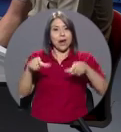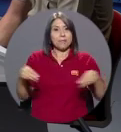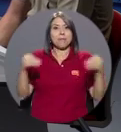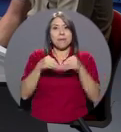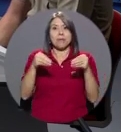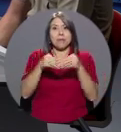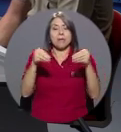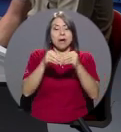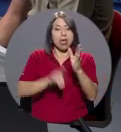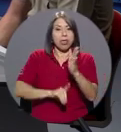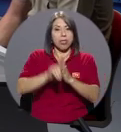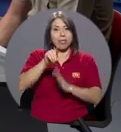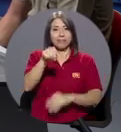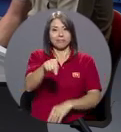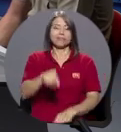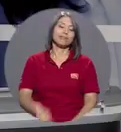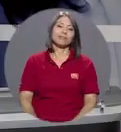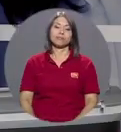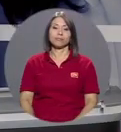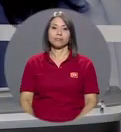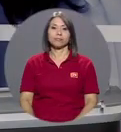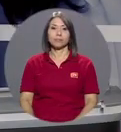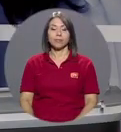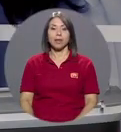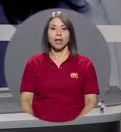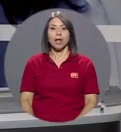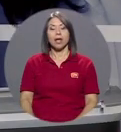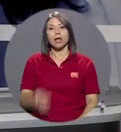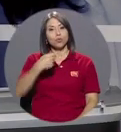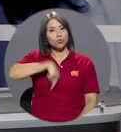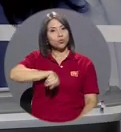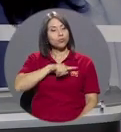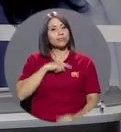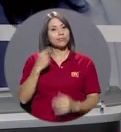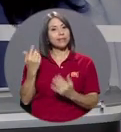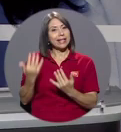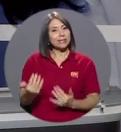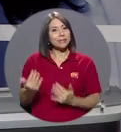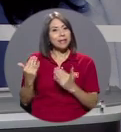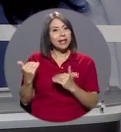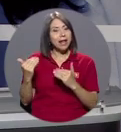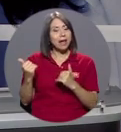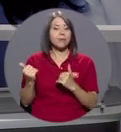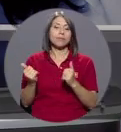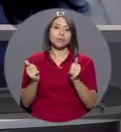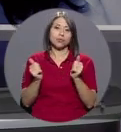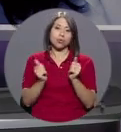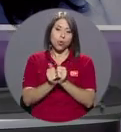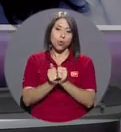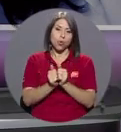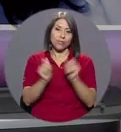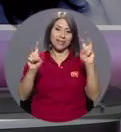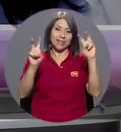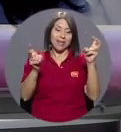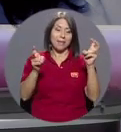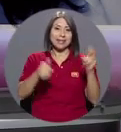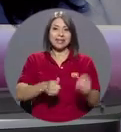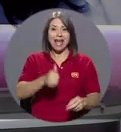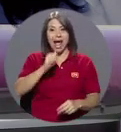desarrollar en mayor cantidad este tipo de producción, ¿verdad? Nosotros esperamos con temas de acuicultura